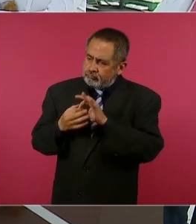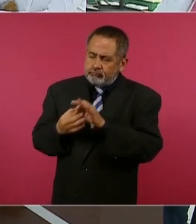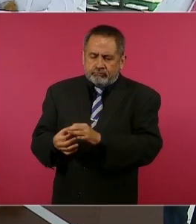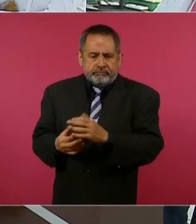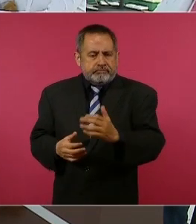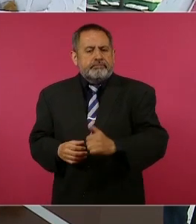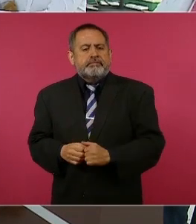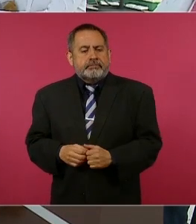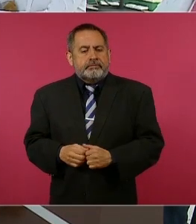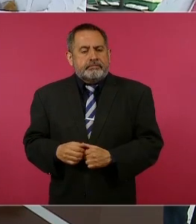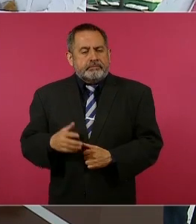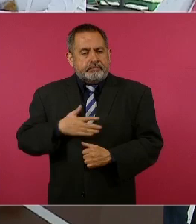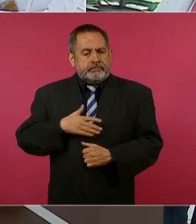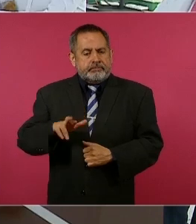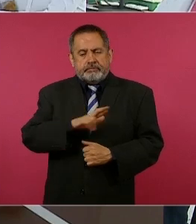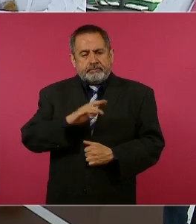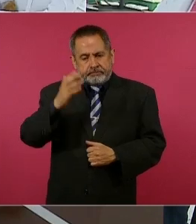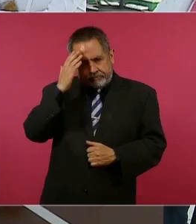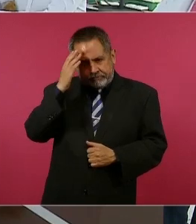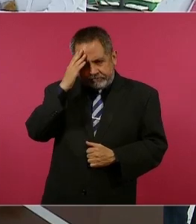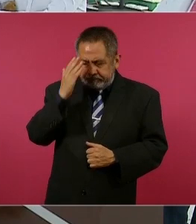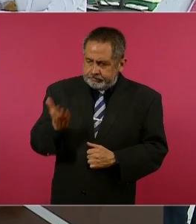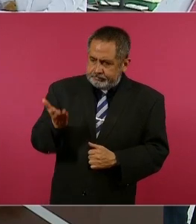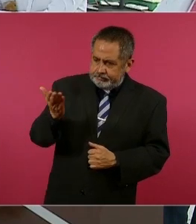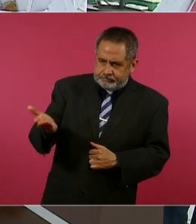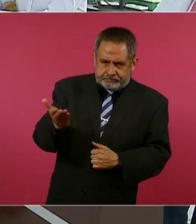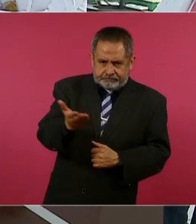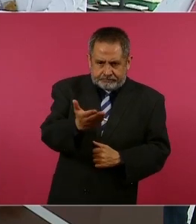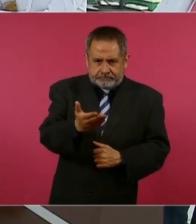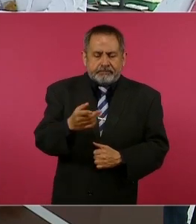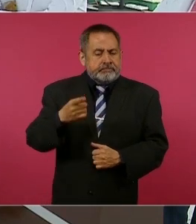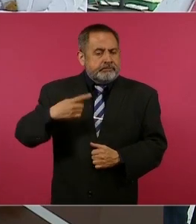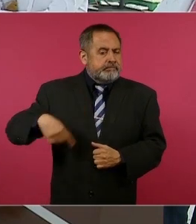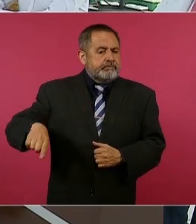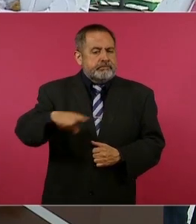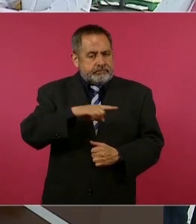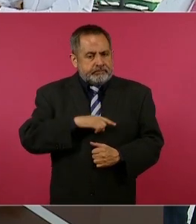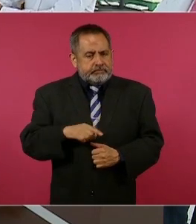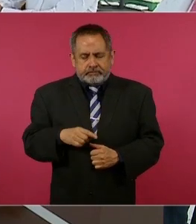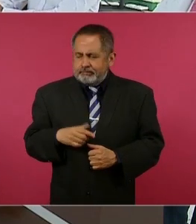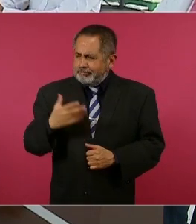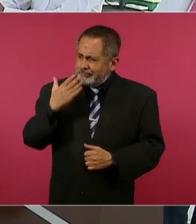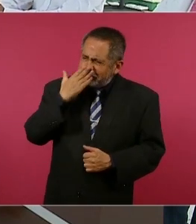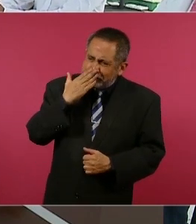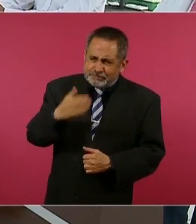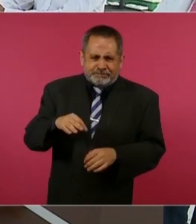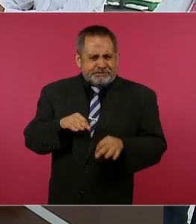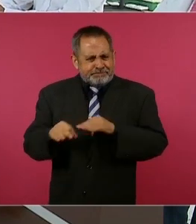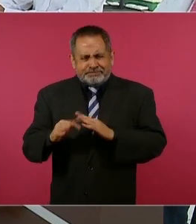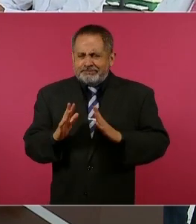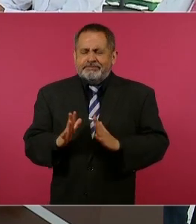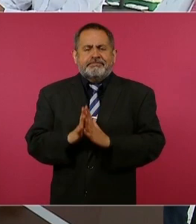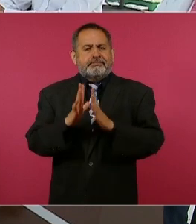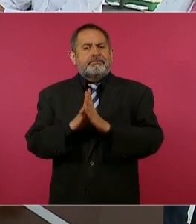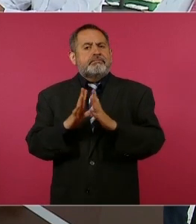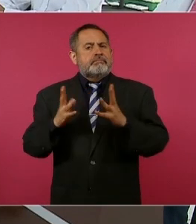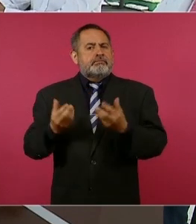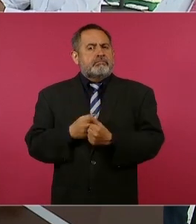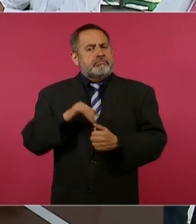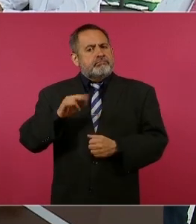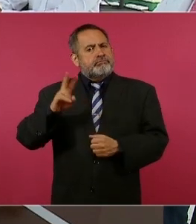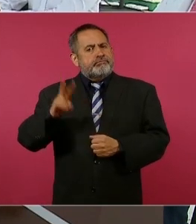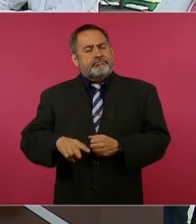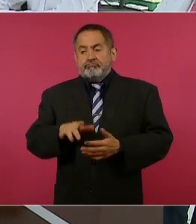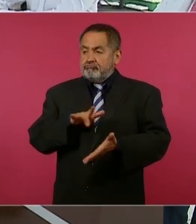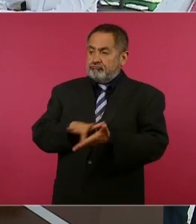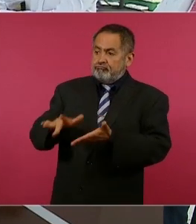ello mi reconocimiento aquí a nuestros compañeros ciudadanos que de verdad han hecho suyo este programa como todos los apoyos y programas que se